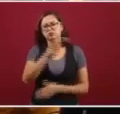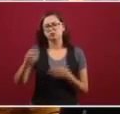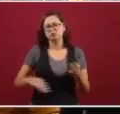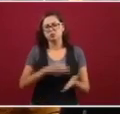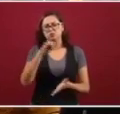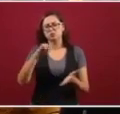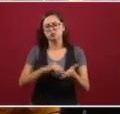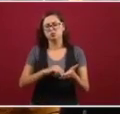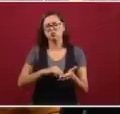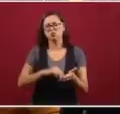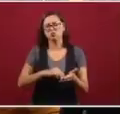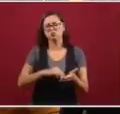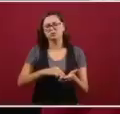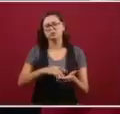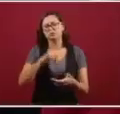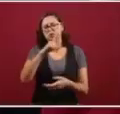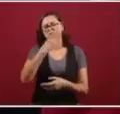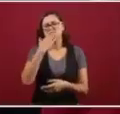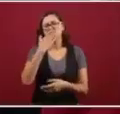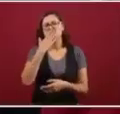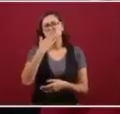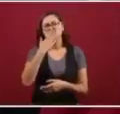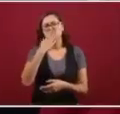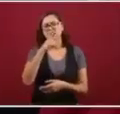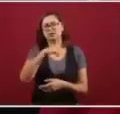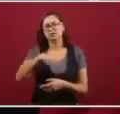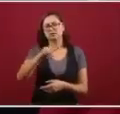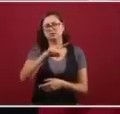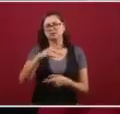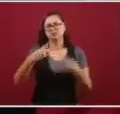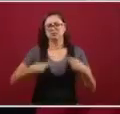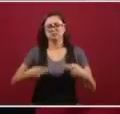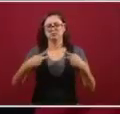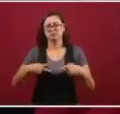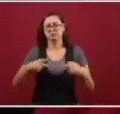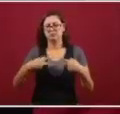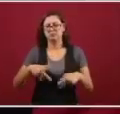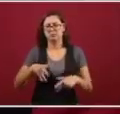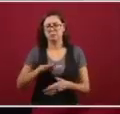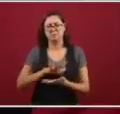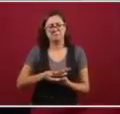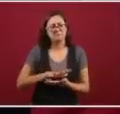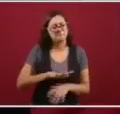del estado de Sonora pues representan la población más vulnerable y